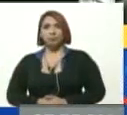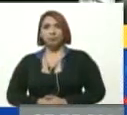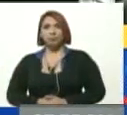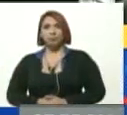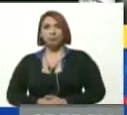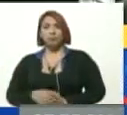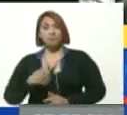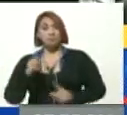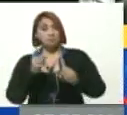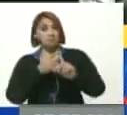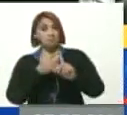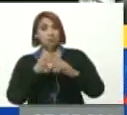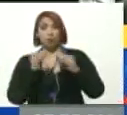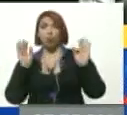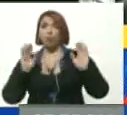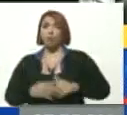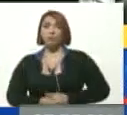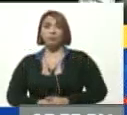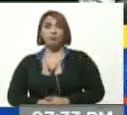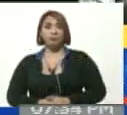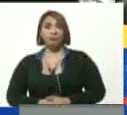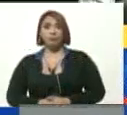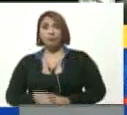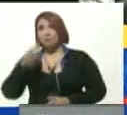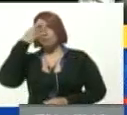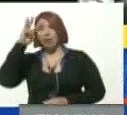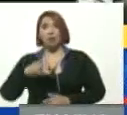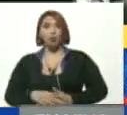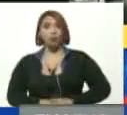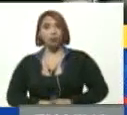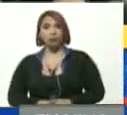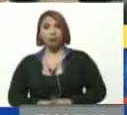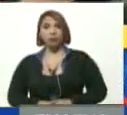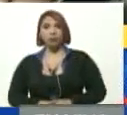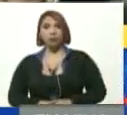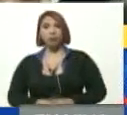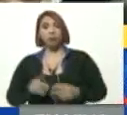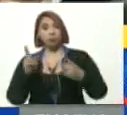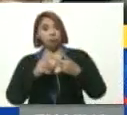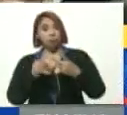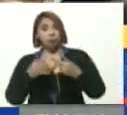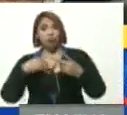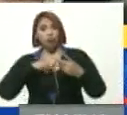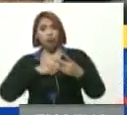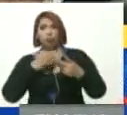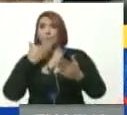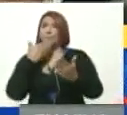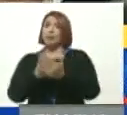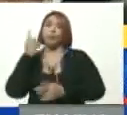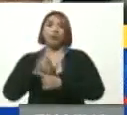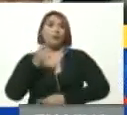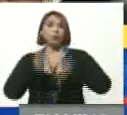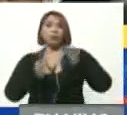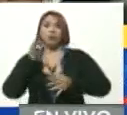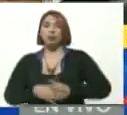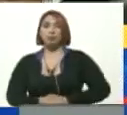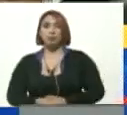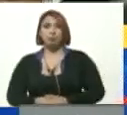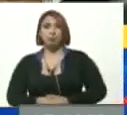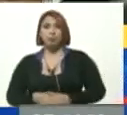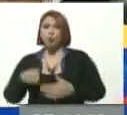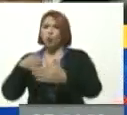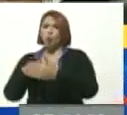La primera de todas fue la de México. Y la otra que nosotros exigimos es que haya justicia contra